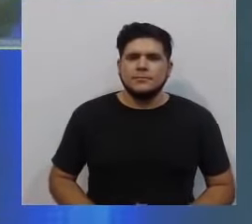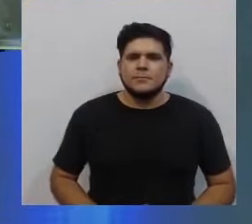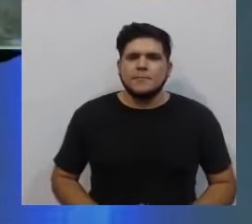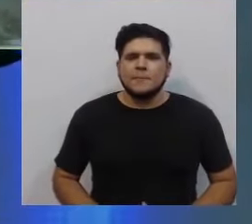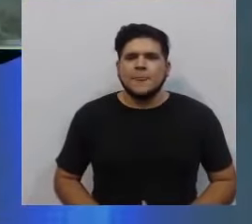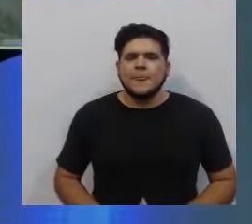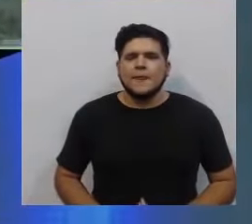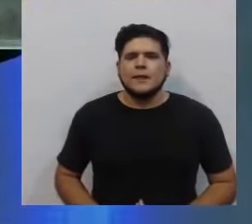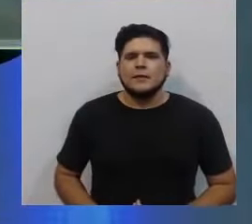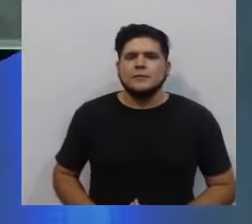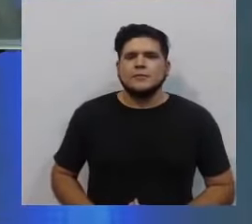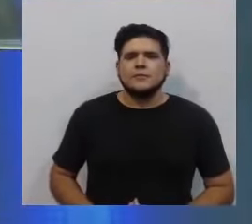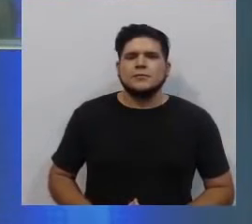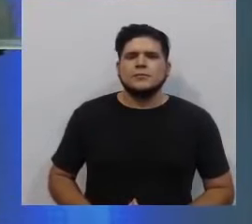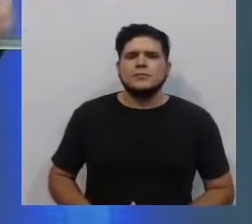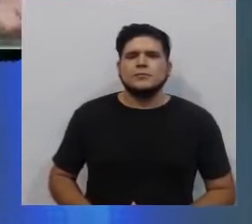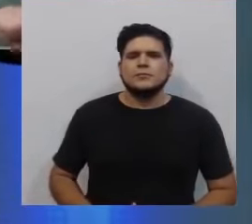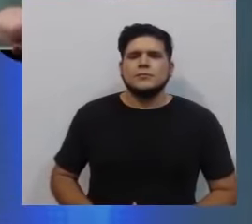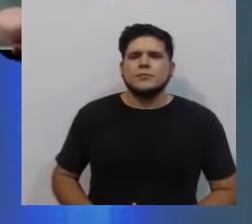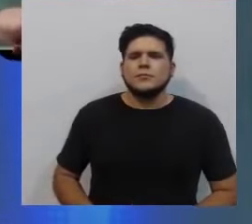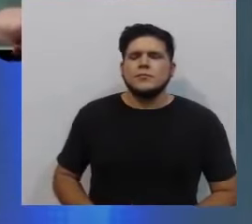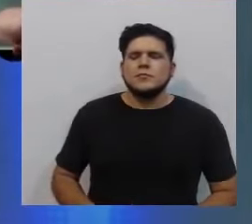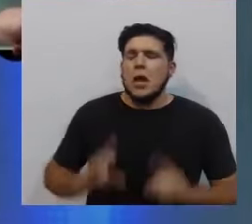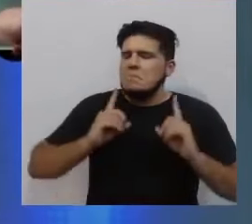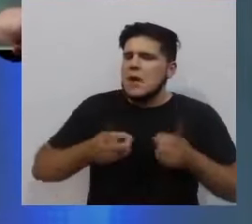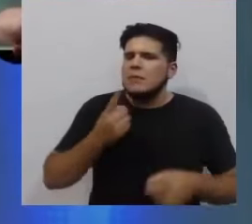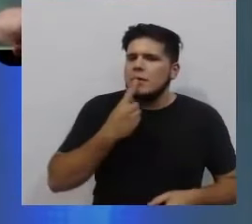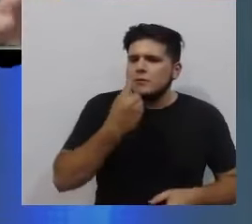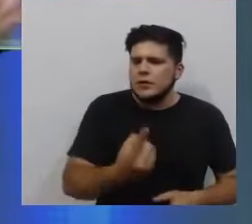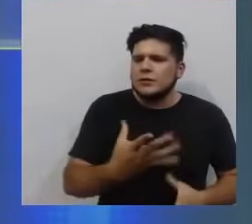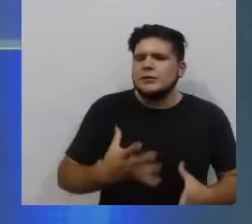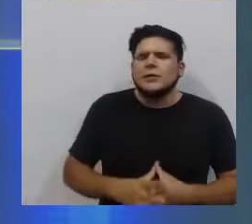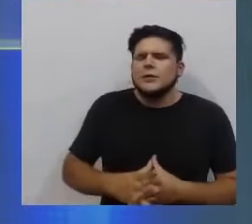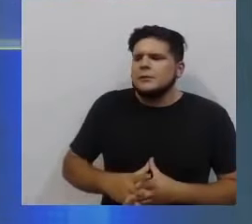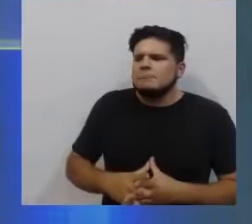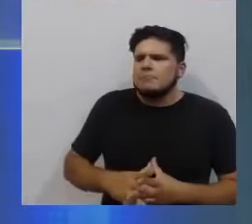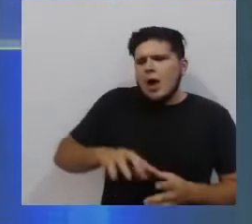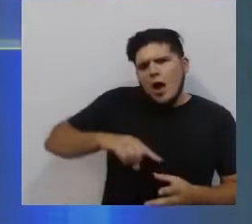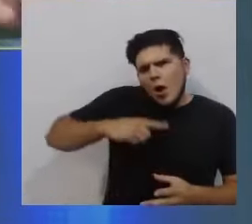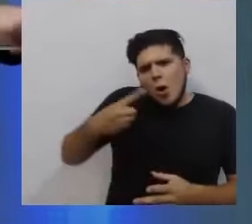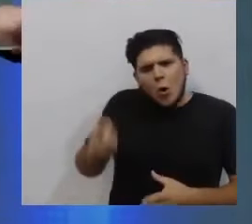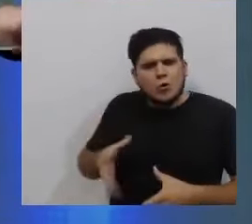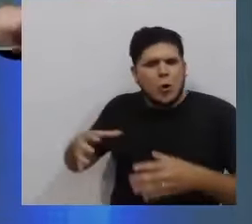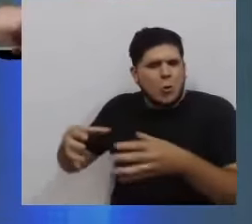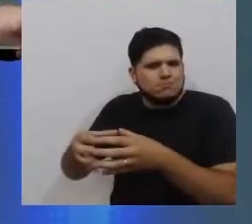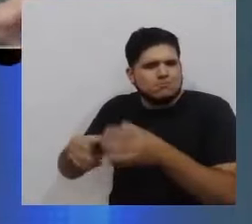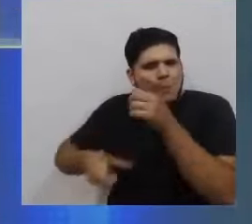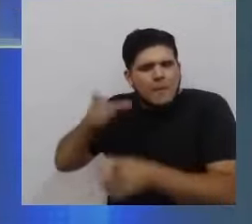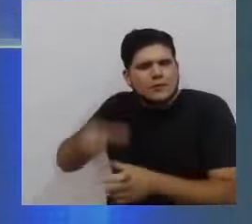edifiquemos así esforzaron sus manos para bien